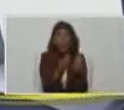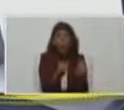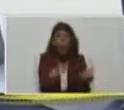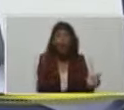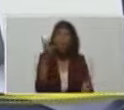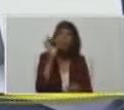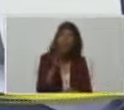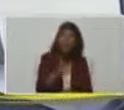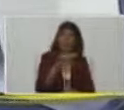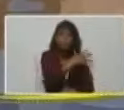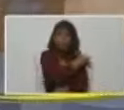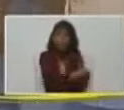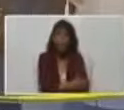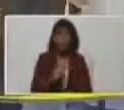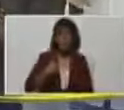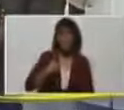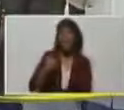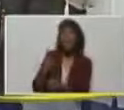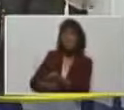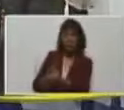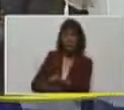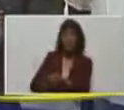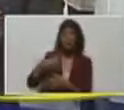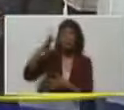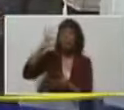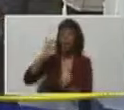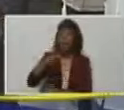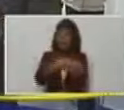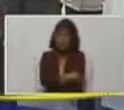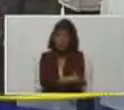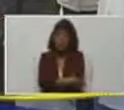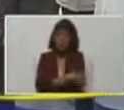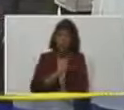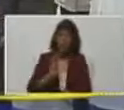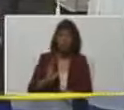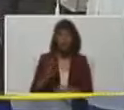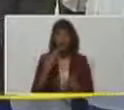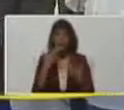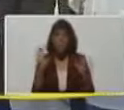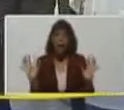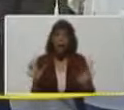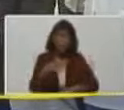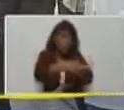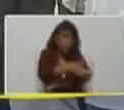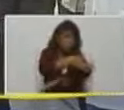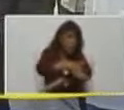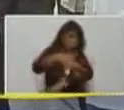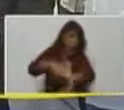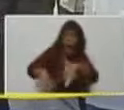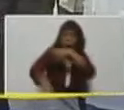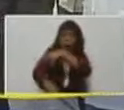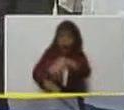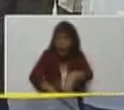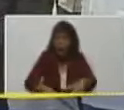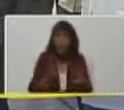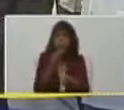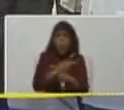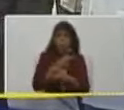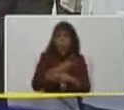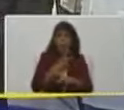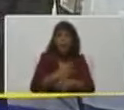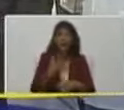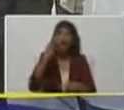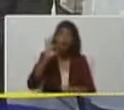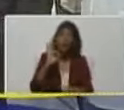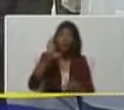Además, mi hermana es experta en medicina del dolor. Y bueno, hay tantos avances dentro de la medicina